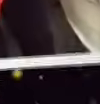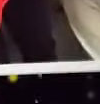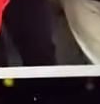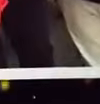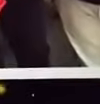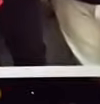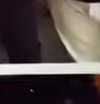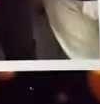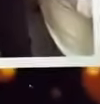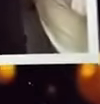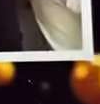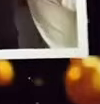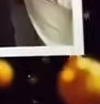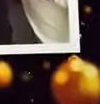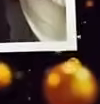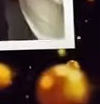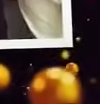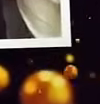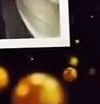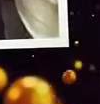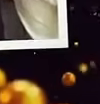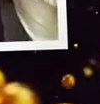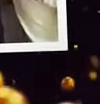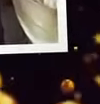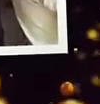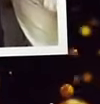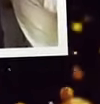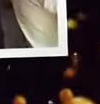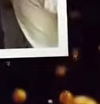Máximo Escaleras, despidiendo el año.